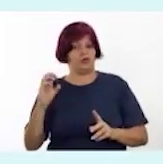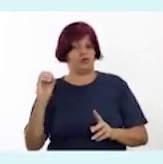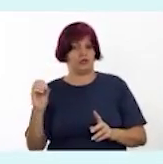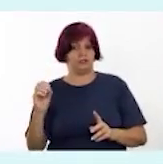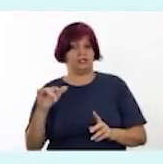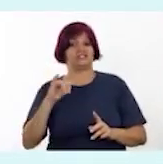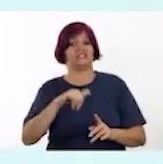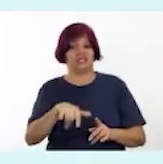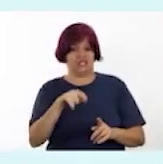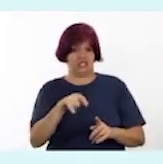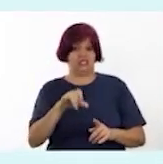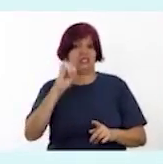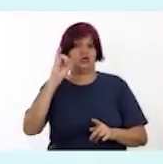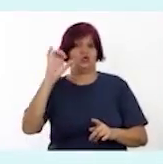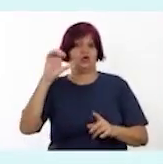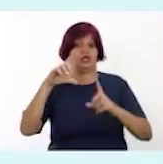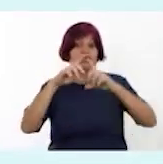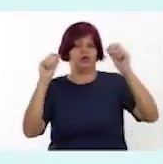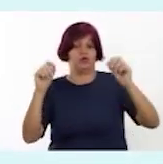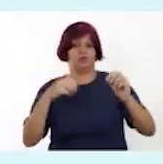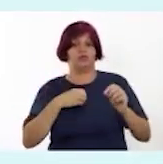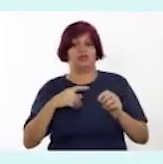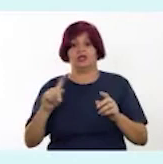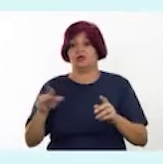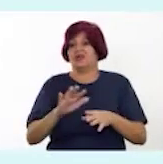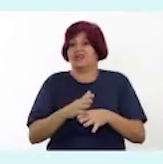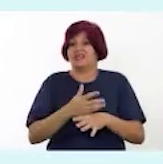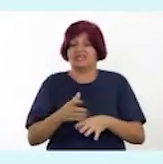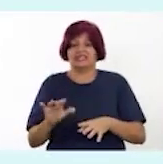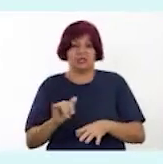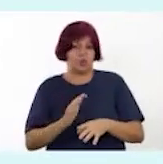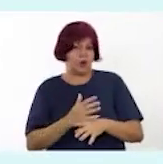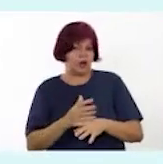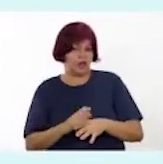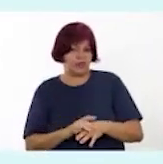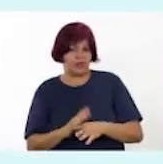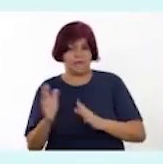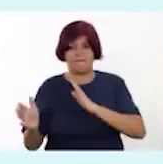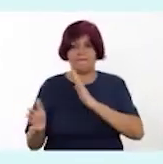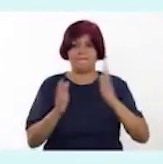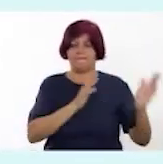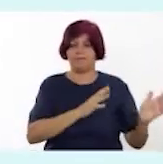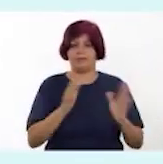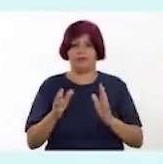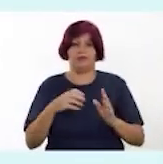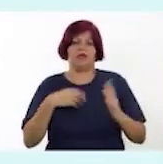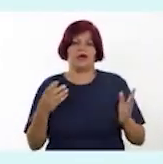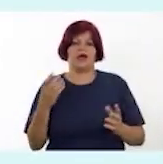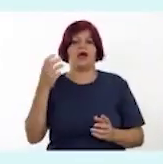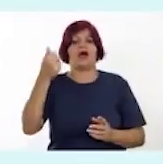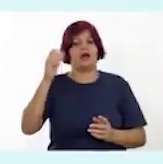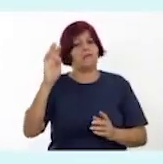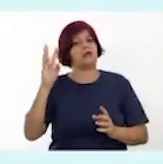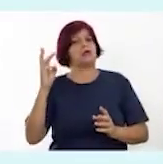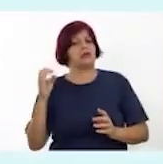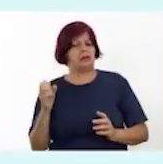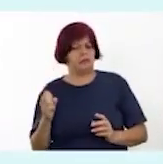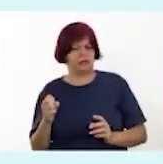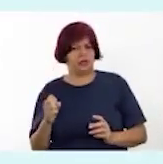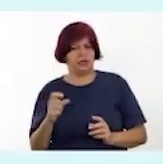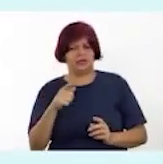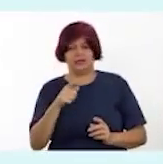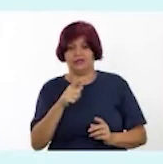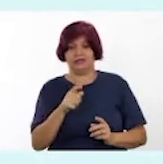una inecuación porque tiene una desigualdad y en ambos lados, bueno, evidentemente están las variables. Pero es una inecuación que